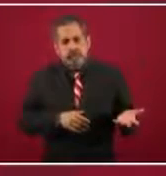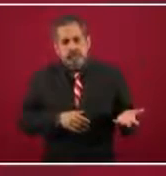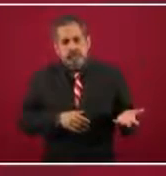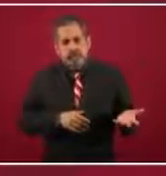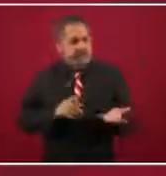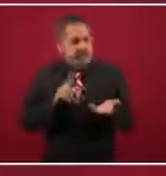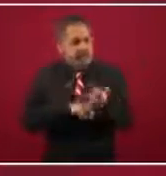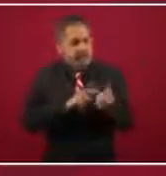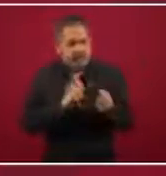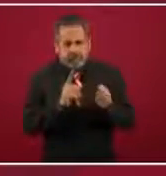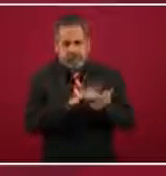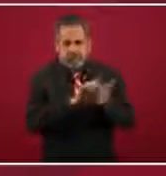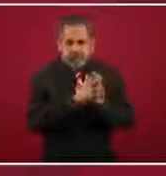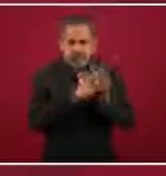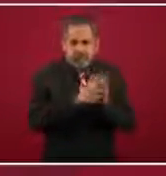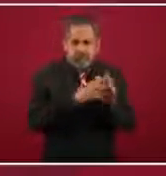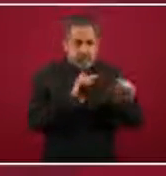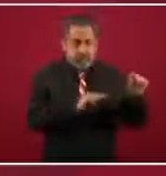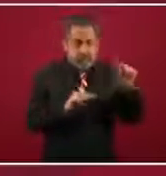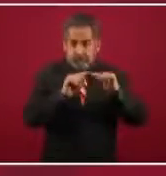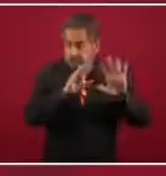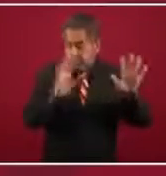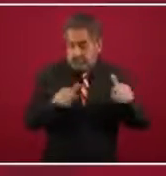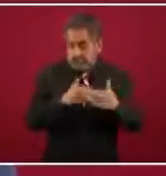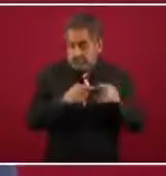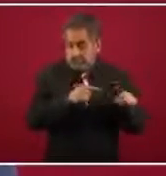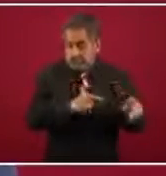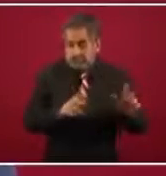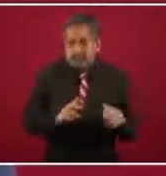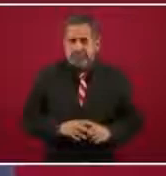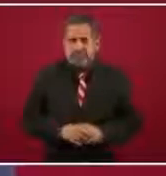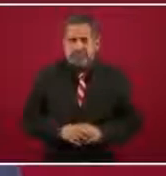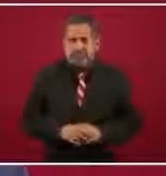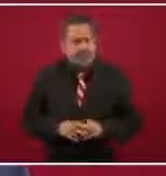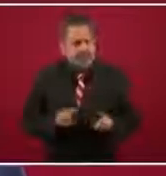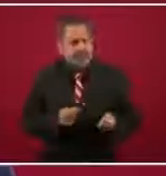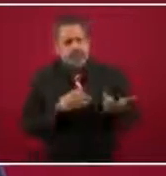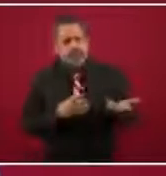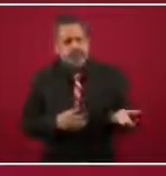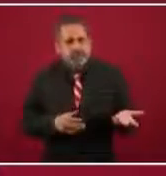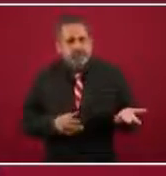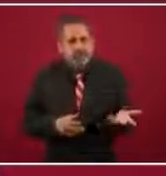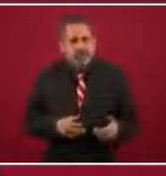están? Porque es trending topic, por ejemplo. ¿Y cuántos